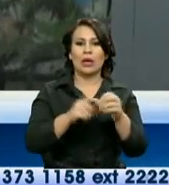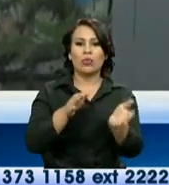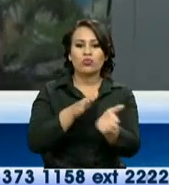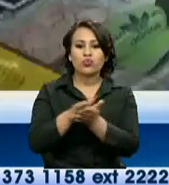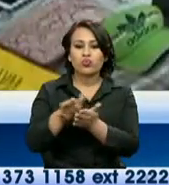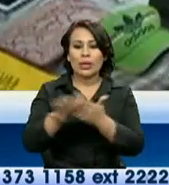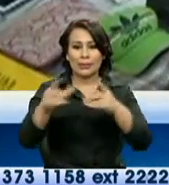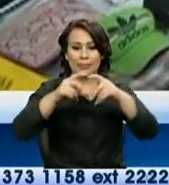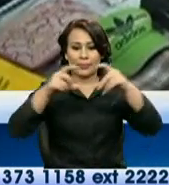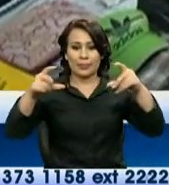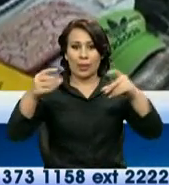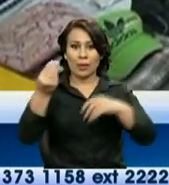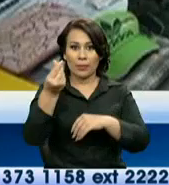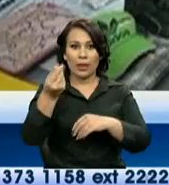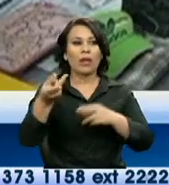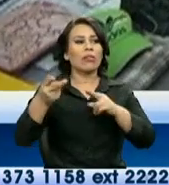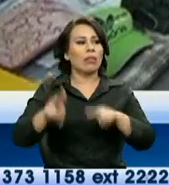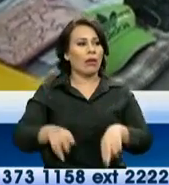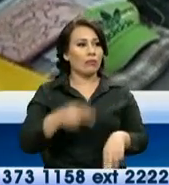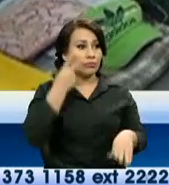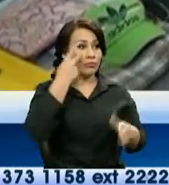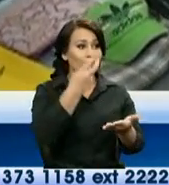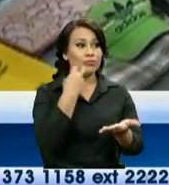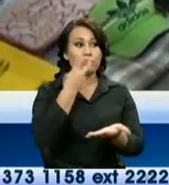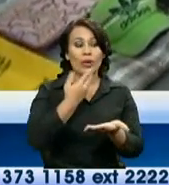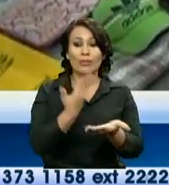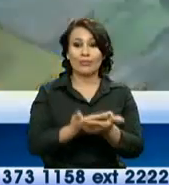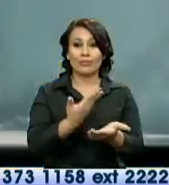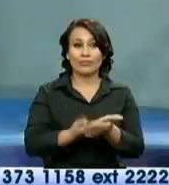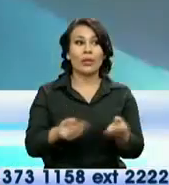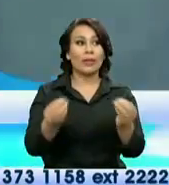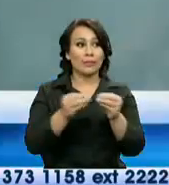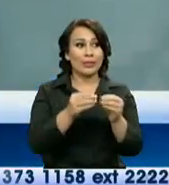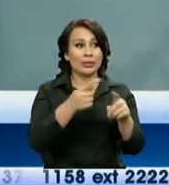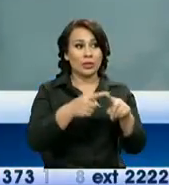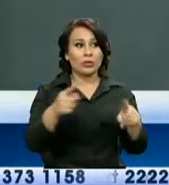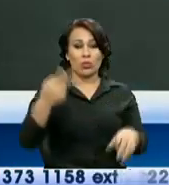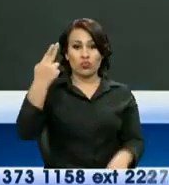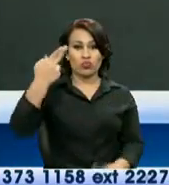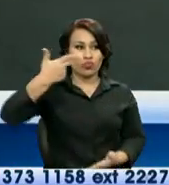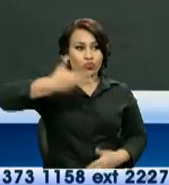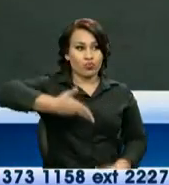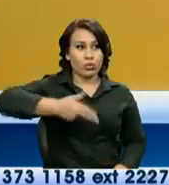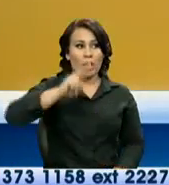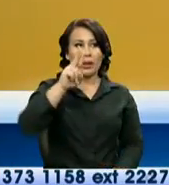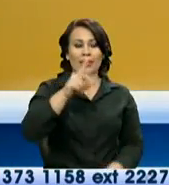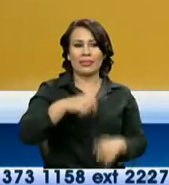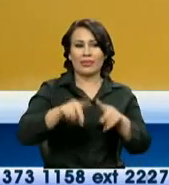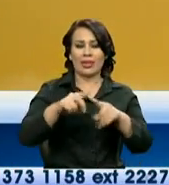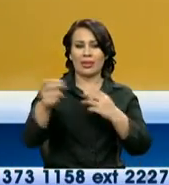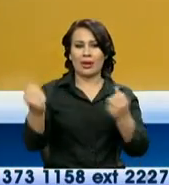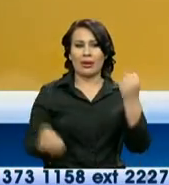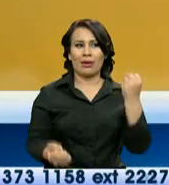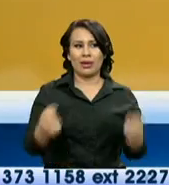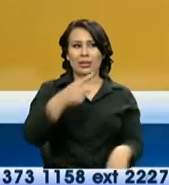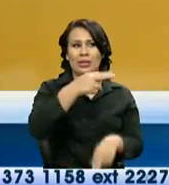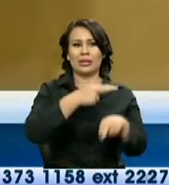legal. Entre las evidencias constan, a más de la mercadería, un arma de fuego y vehículos como este